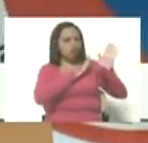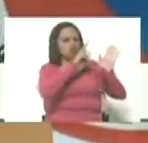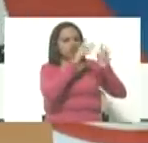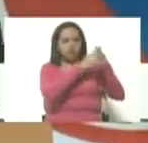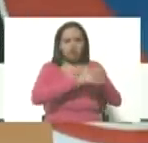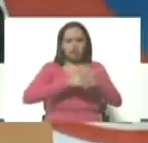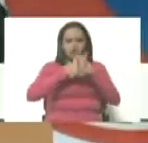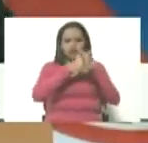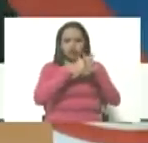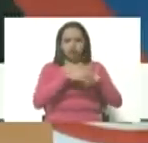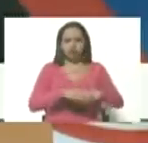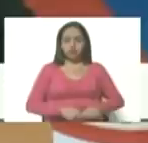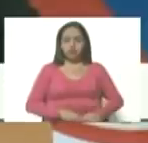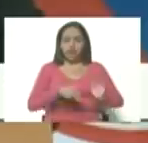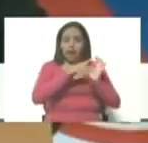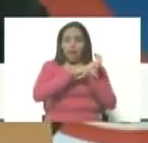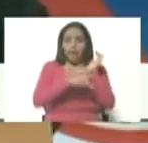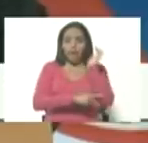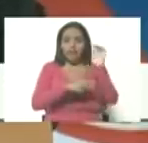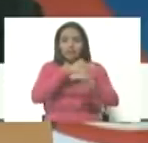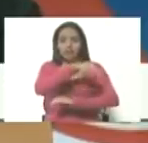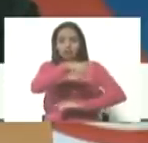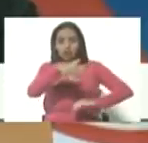En los parques nacionales